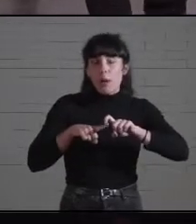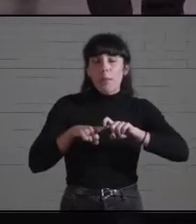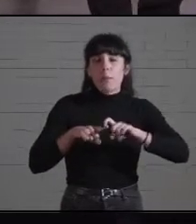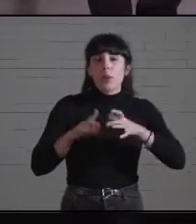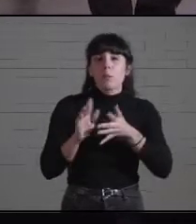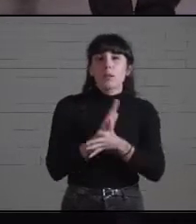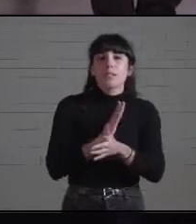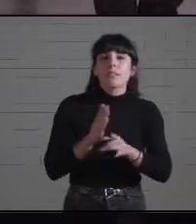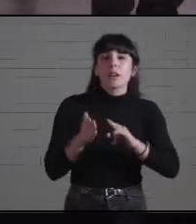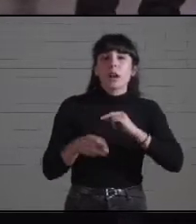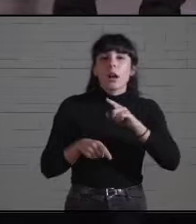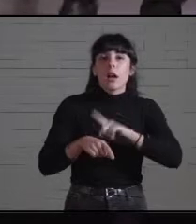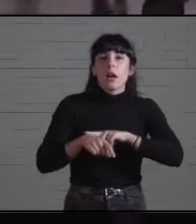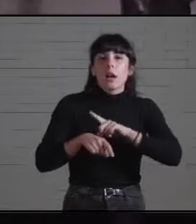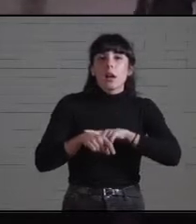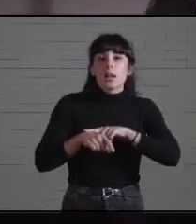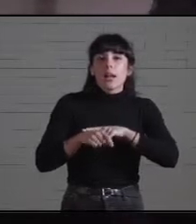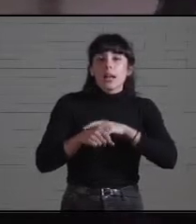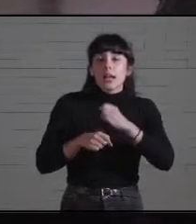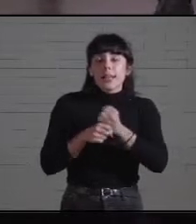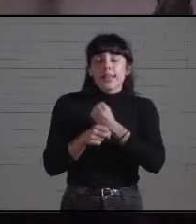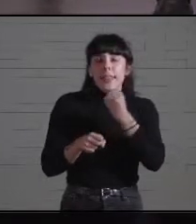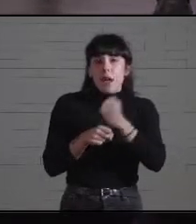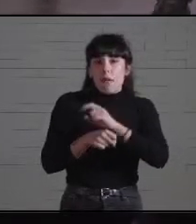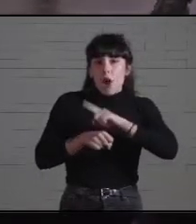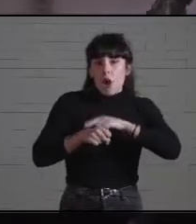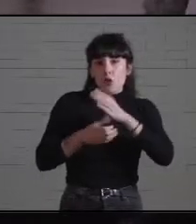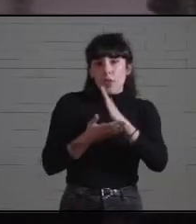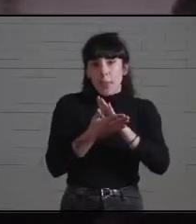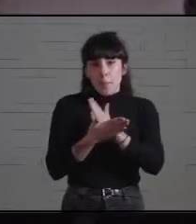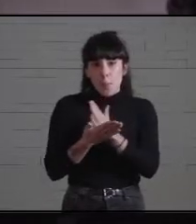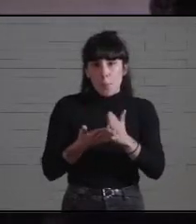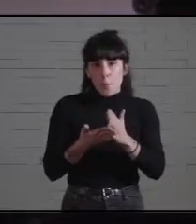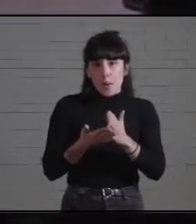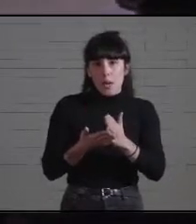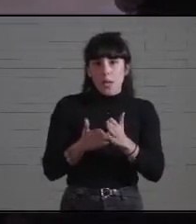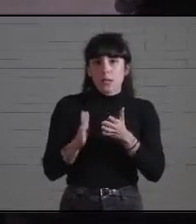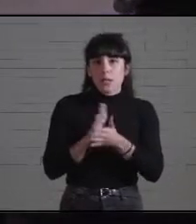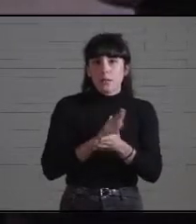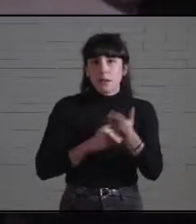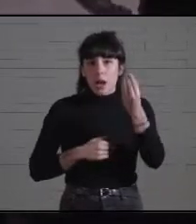tiempo parcial ya desde la anterior crisis, sobre todo entre las mujeres y los jóvenes.